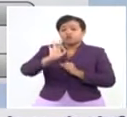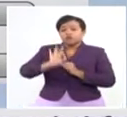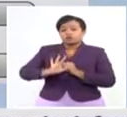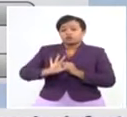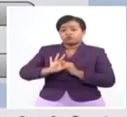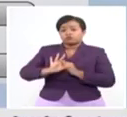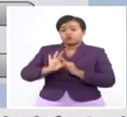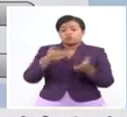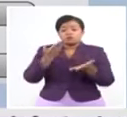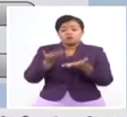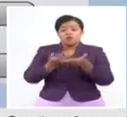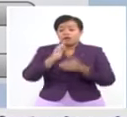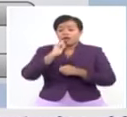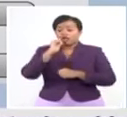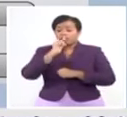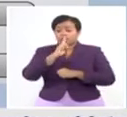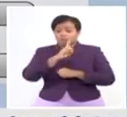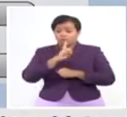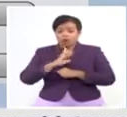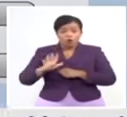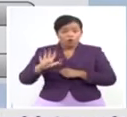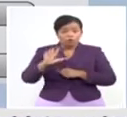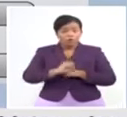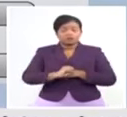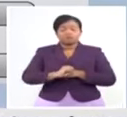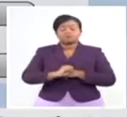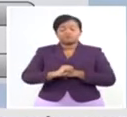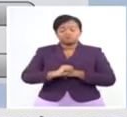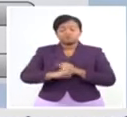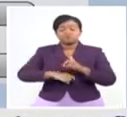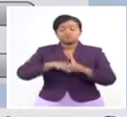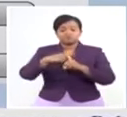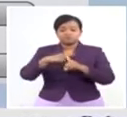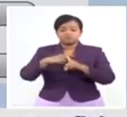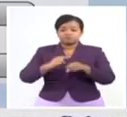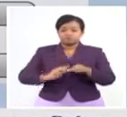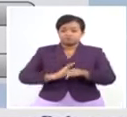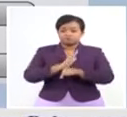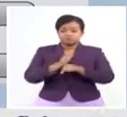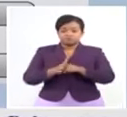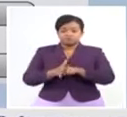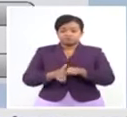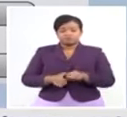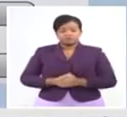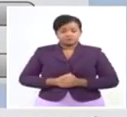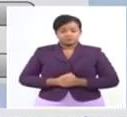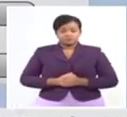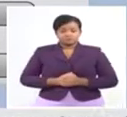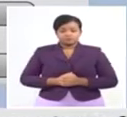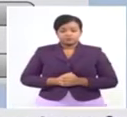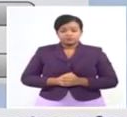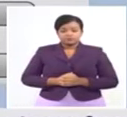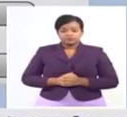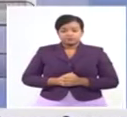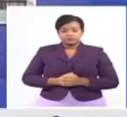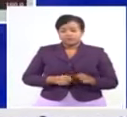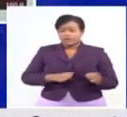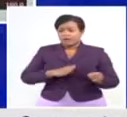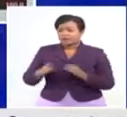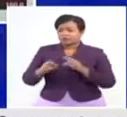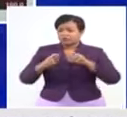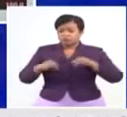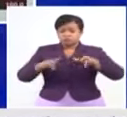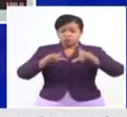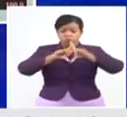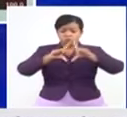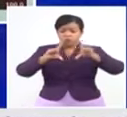muestras procesadas hayan sido positivas a la COVID-19. Nuevamente, de todas las provincias